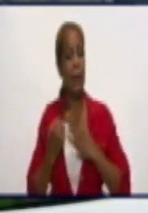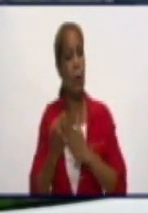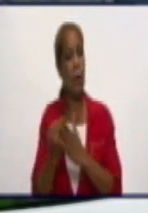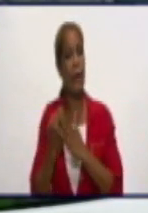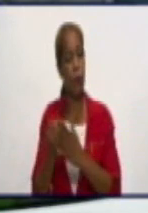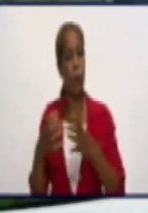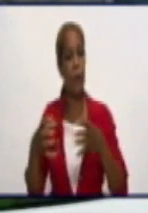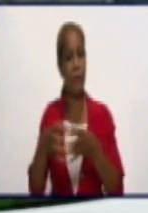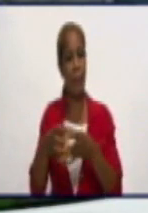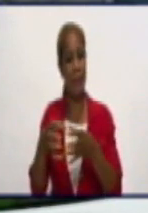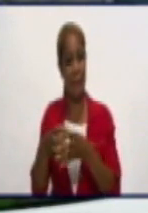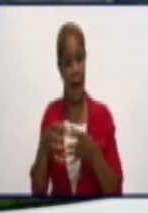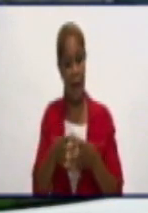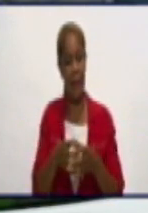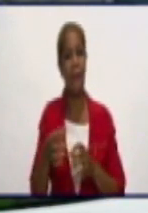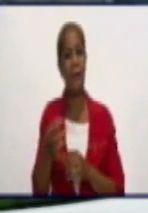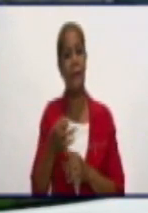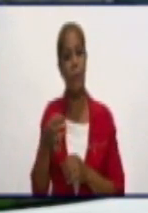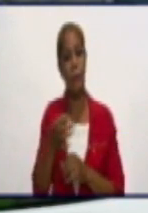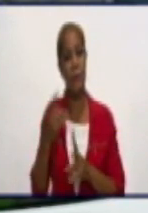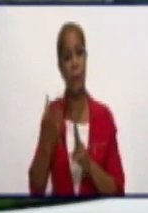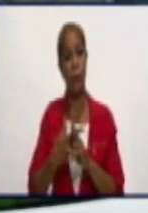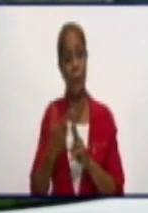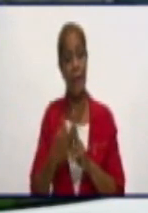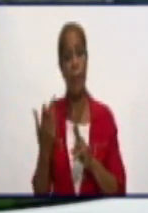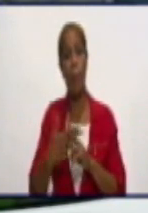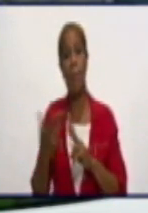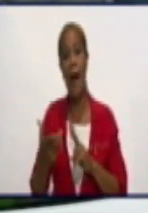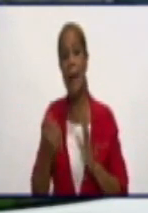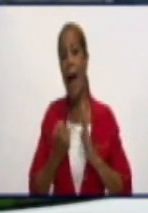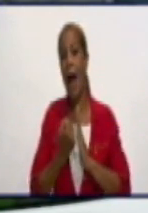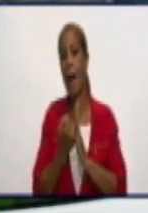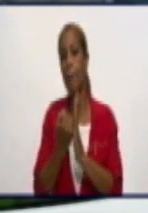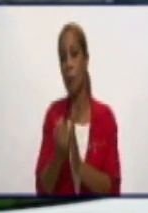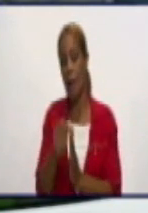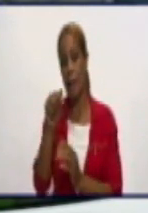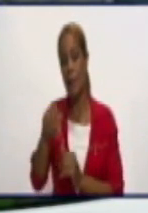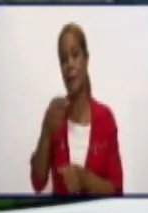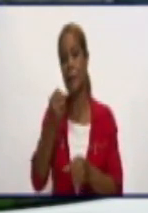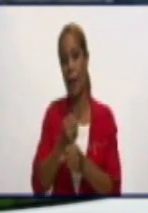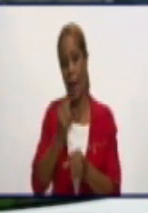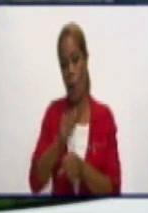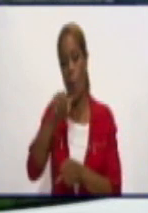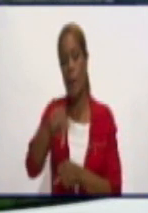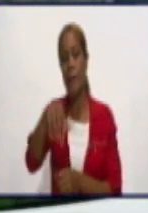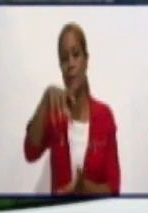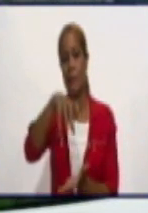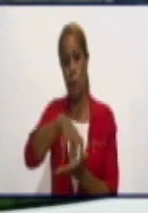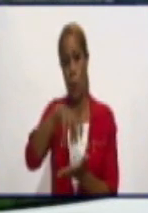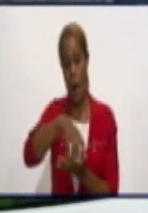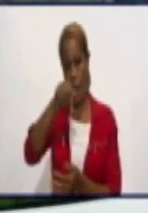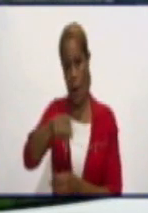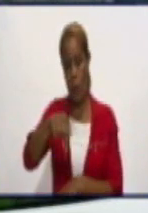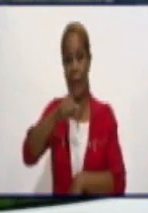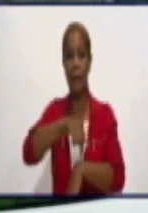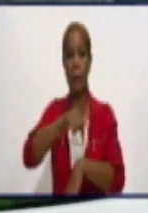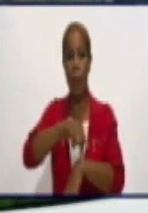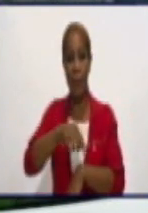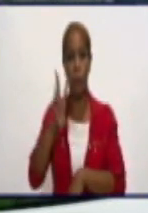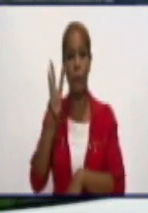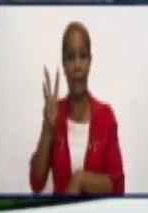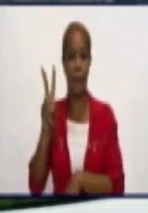brigadas que han llegado desde el municipio de Bayamo para apoyar el trabajo allí. En este momento quedan 32 por solucionar y